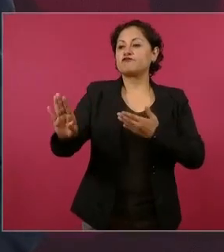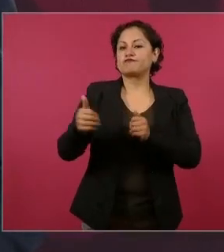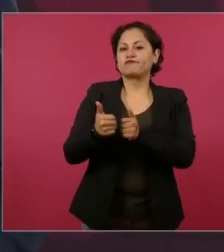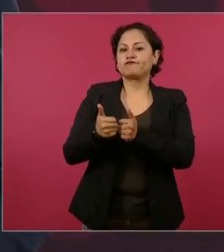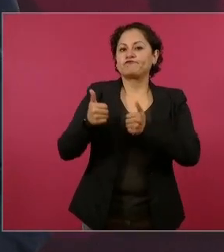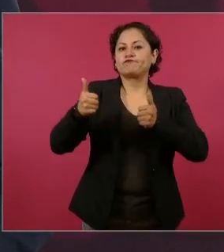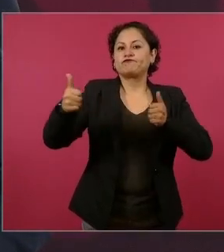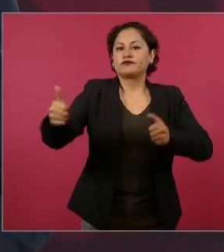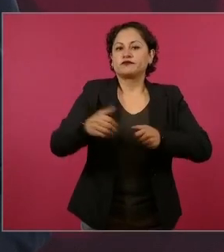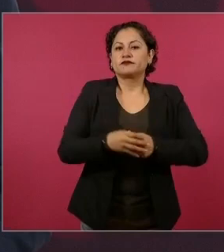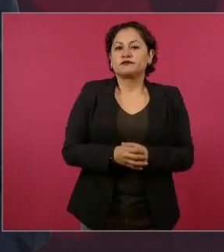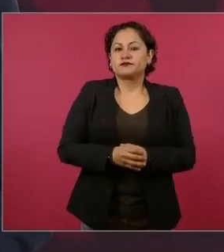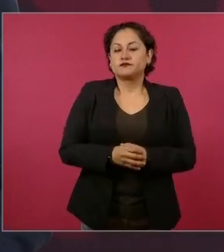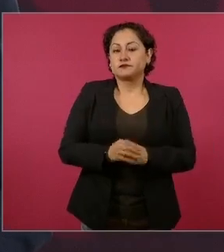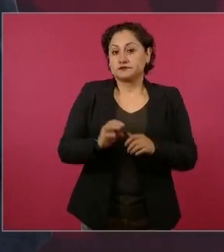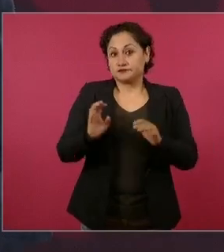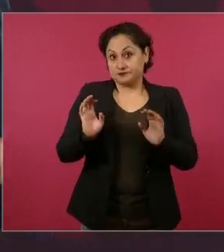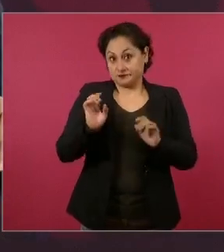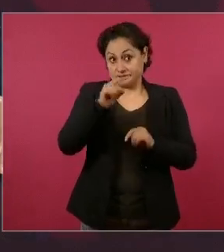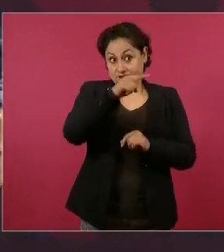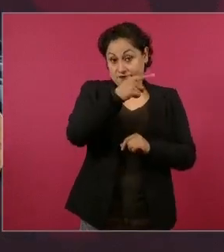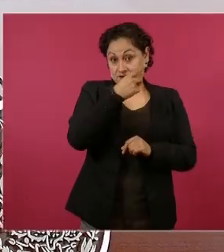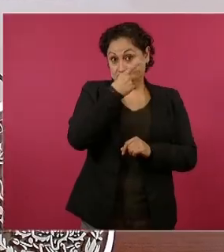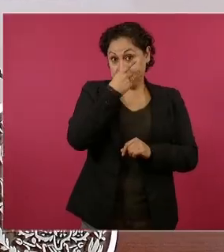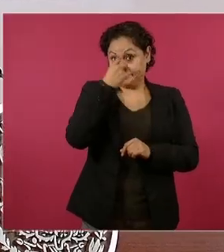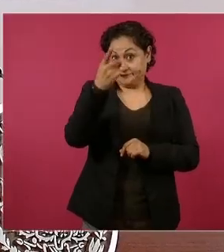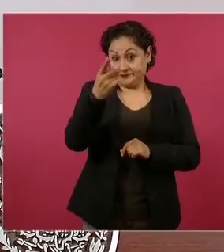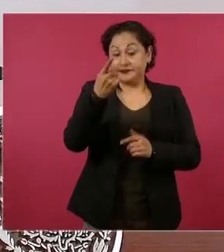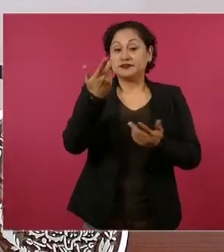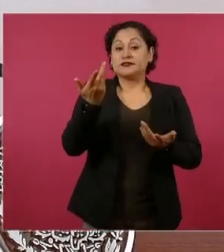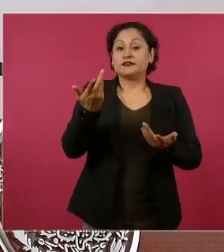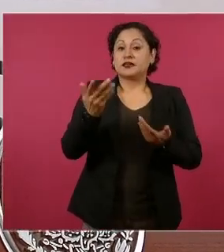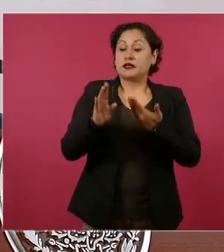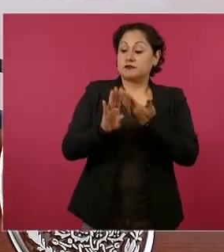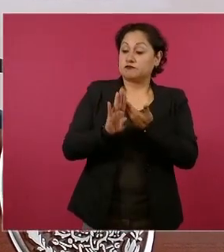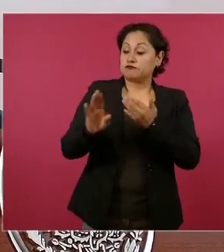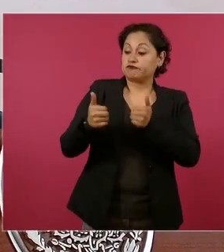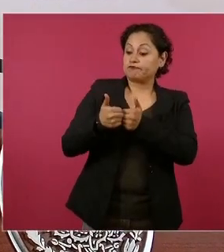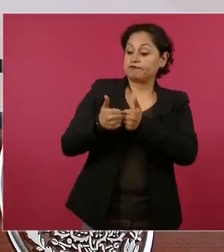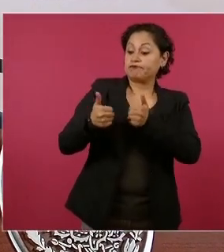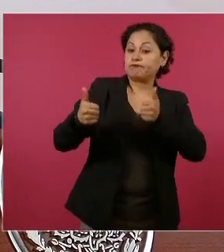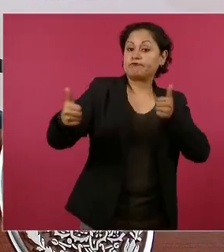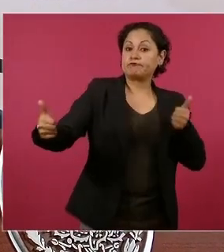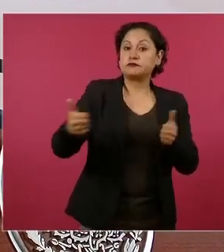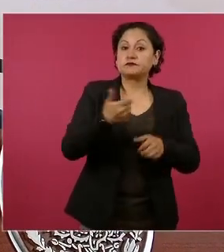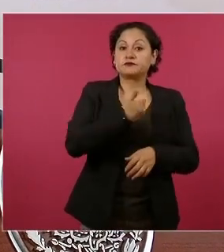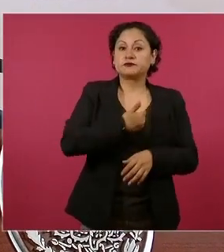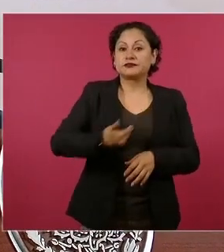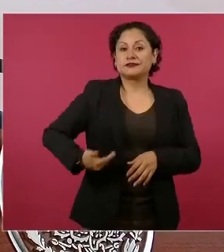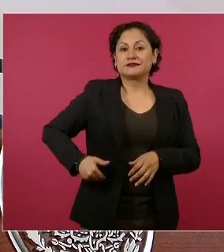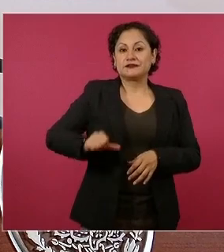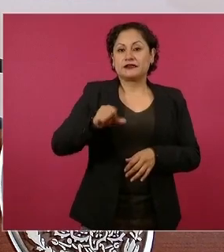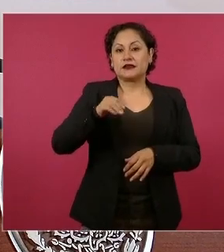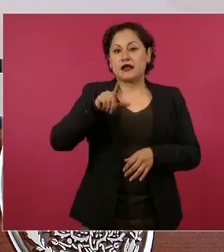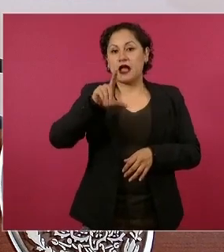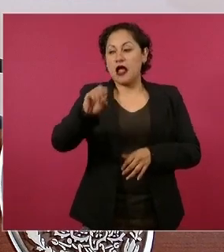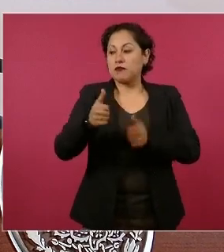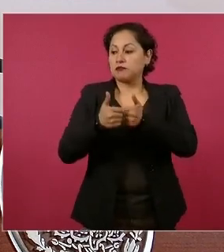del presidente o de Andrés Manuel o de López Obrador o de ya saben quién.